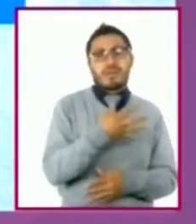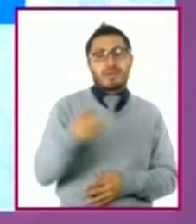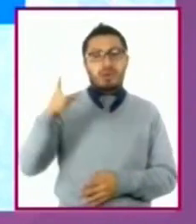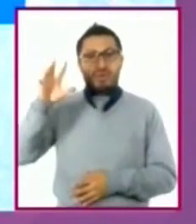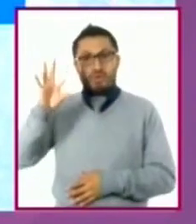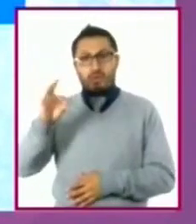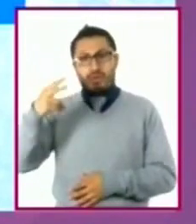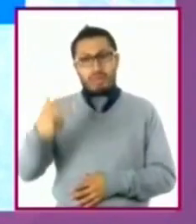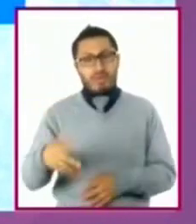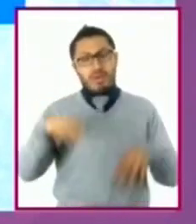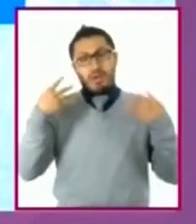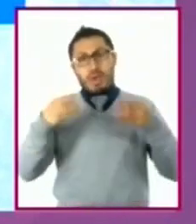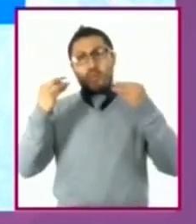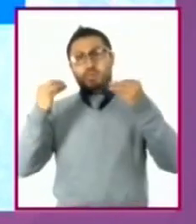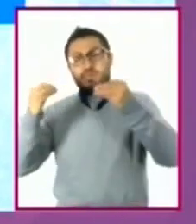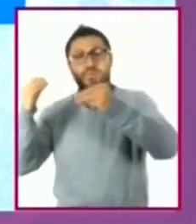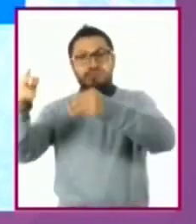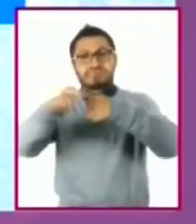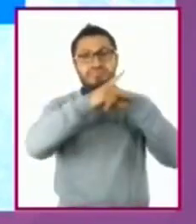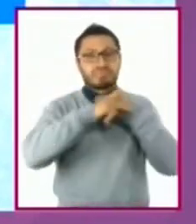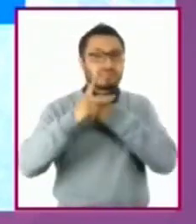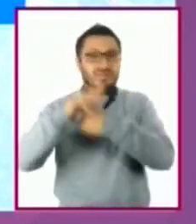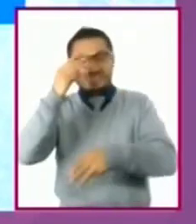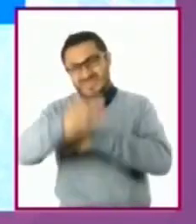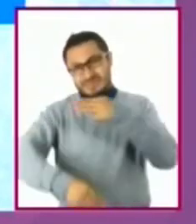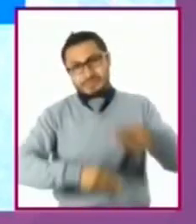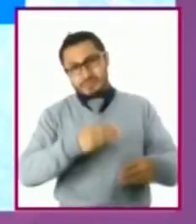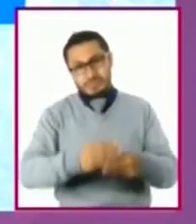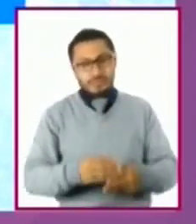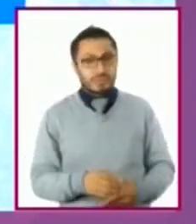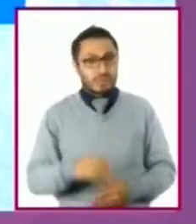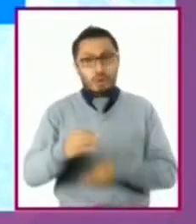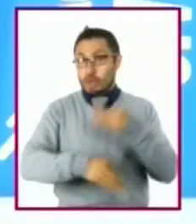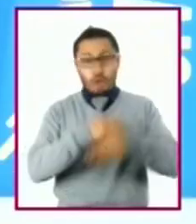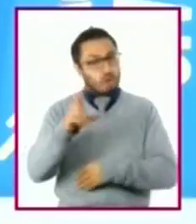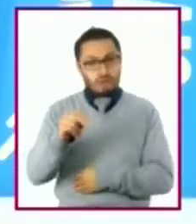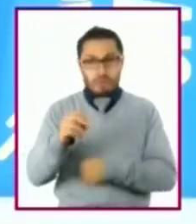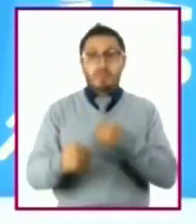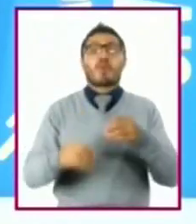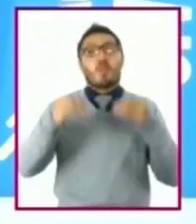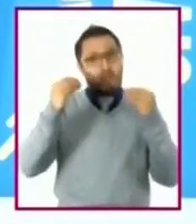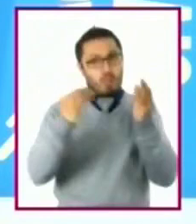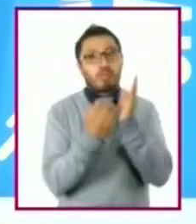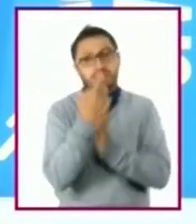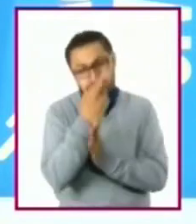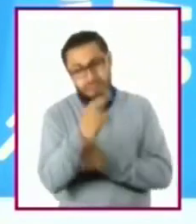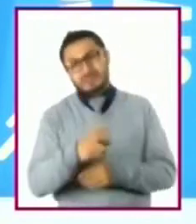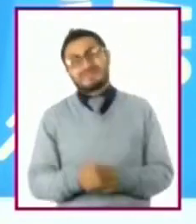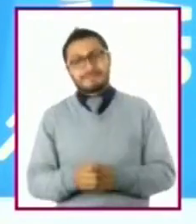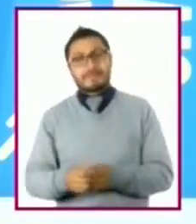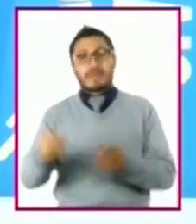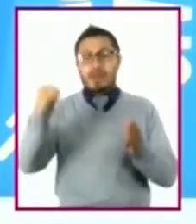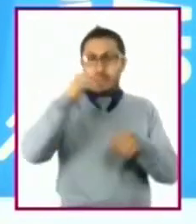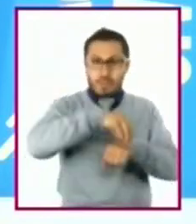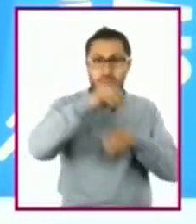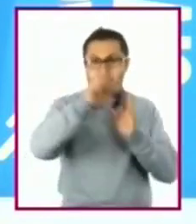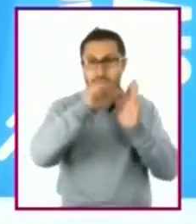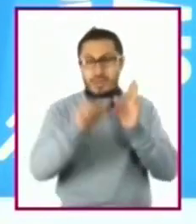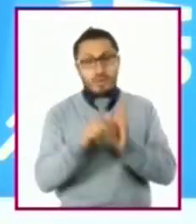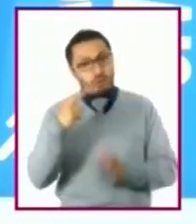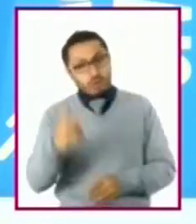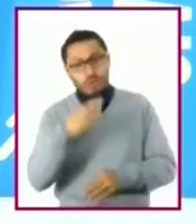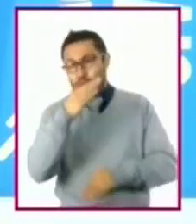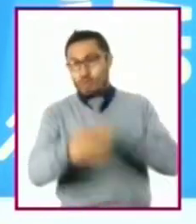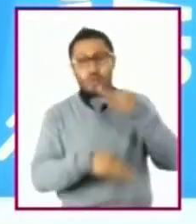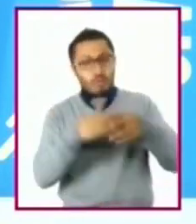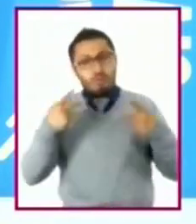la mayoría de los países del mundo, se estableció en su artículo 2 que toda persona tiene todos